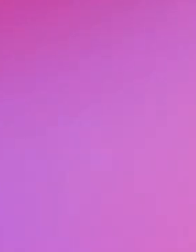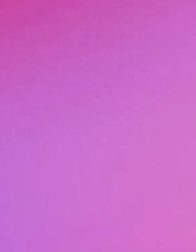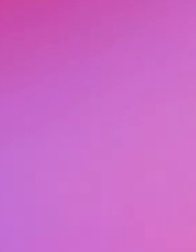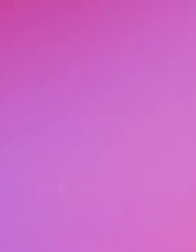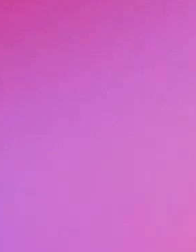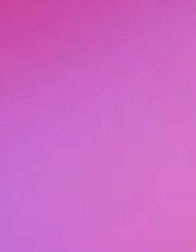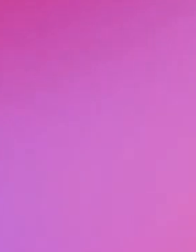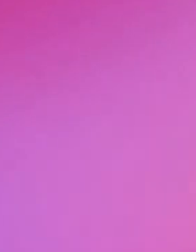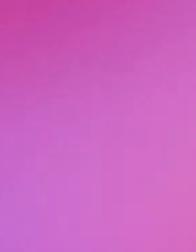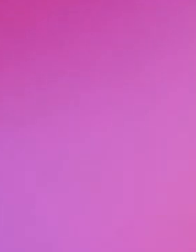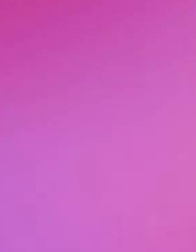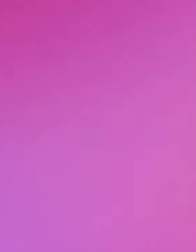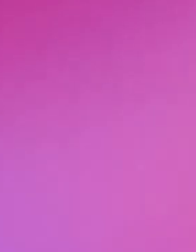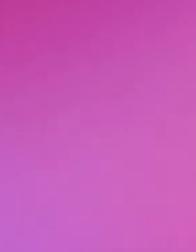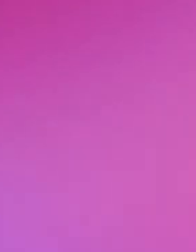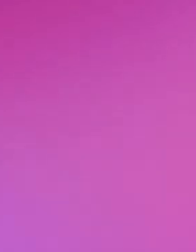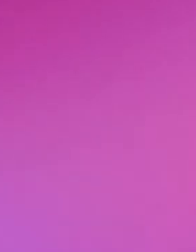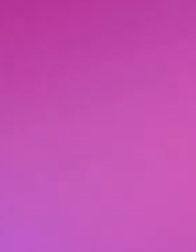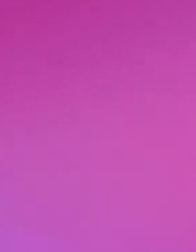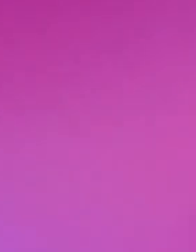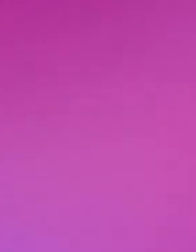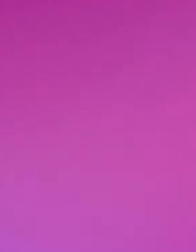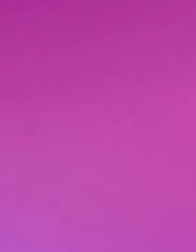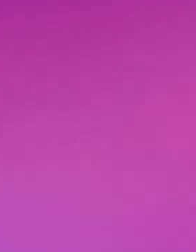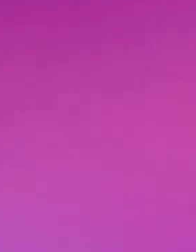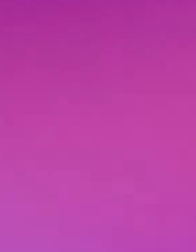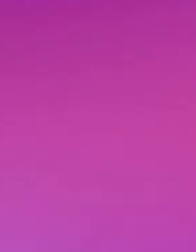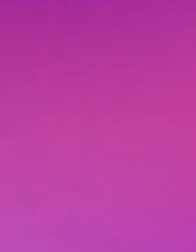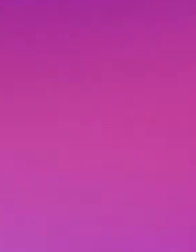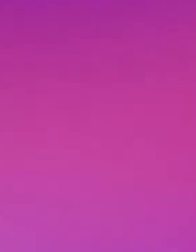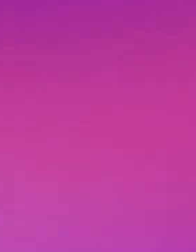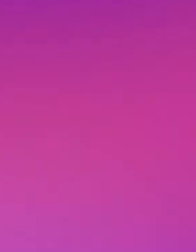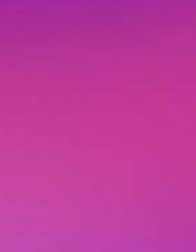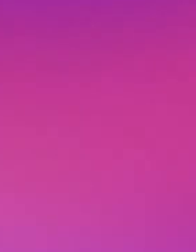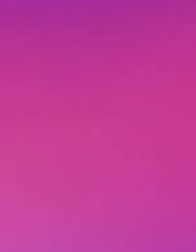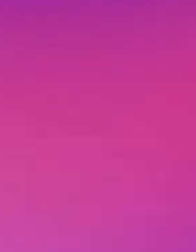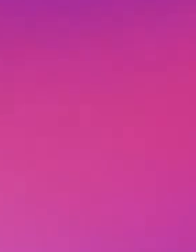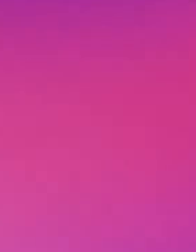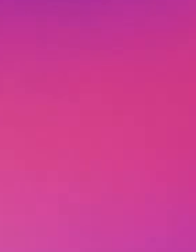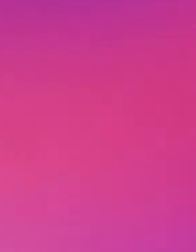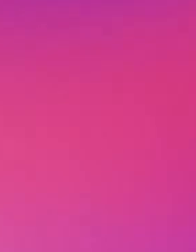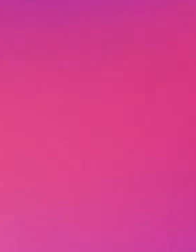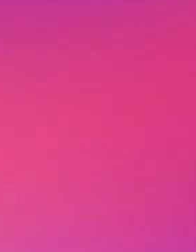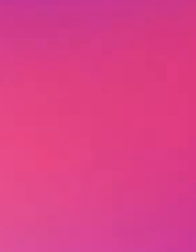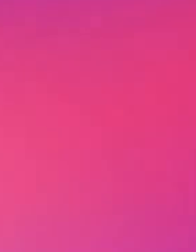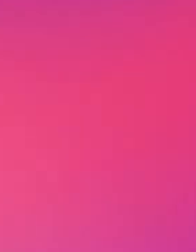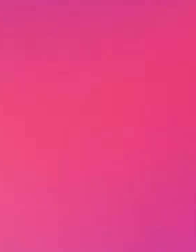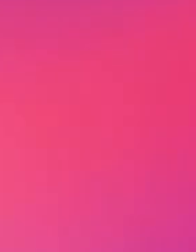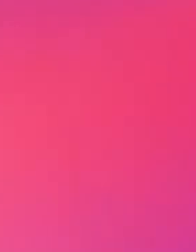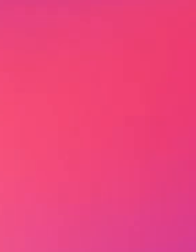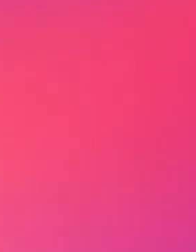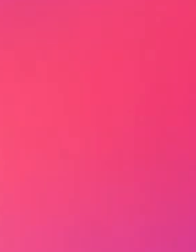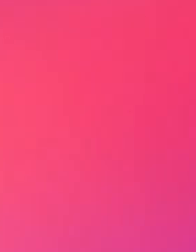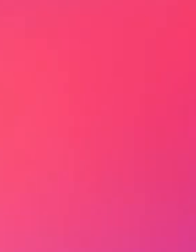libros de texto en versión digital, recuerda que los puedes encontrar en la página